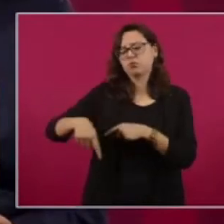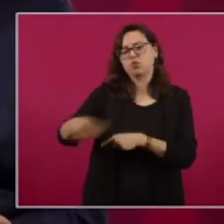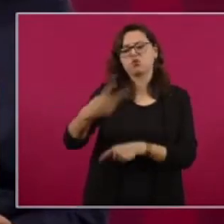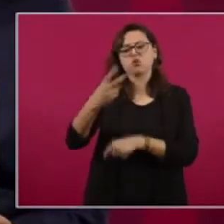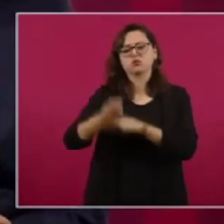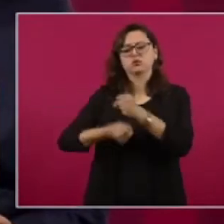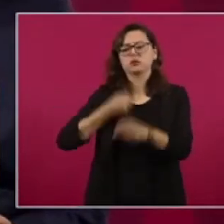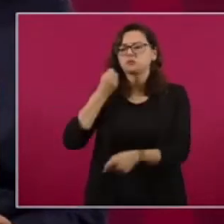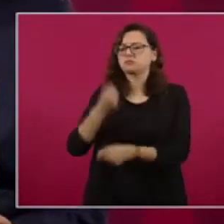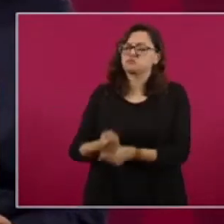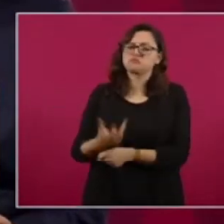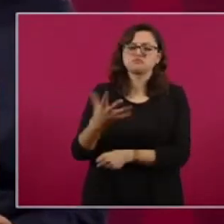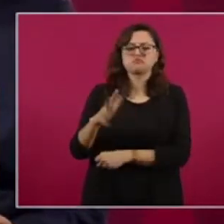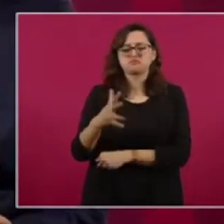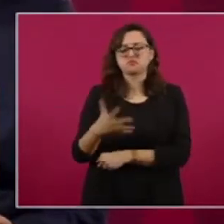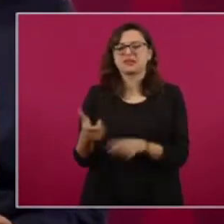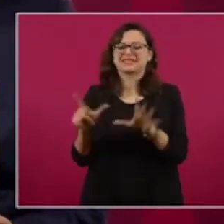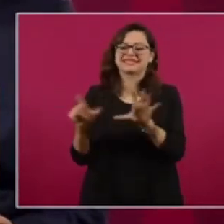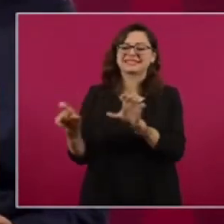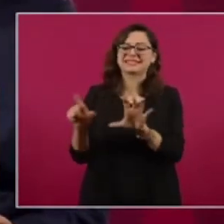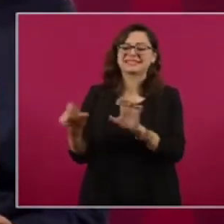terminemos, cerca de